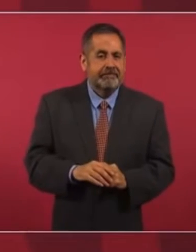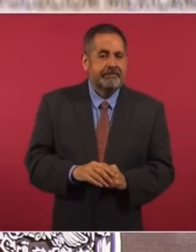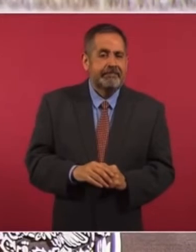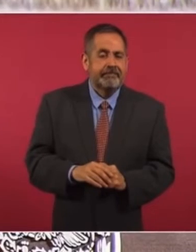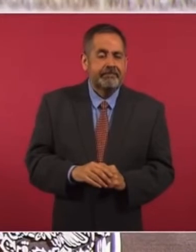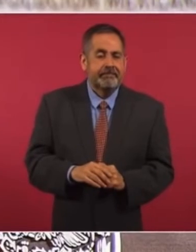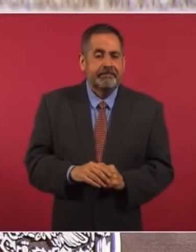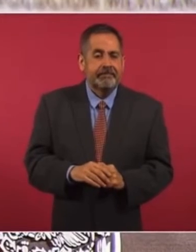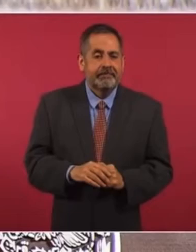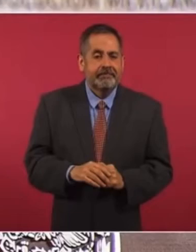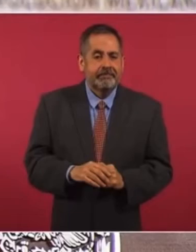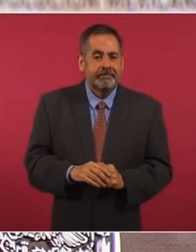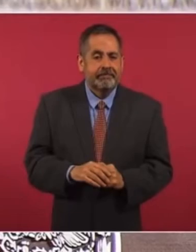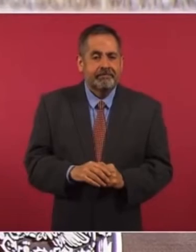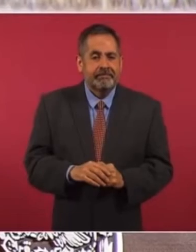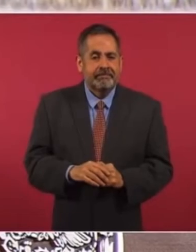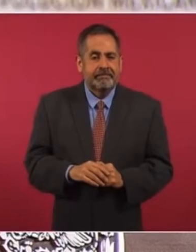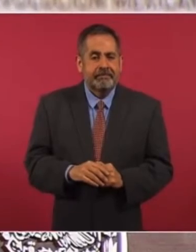no